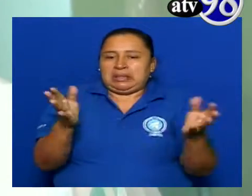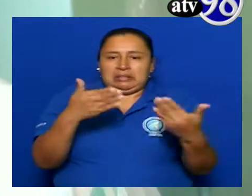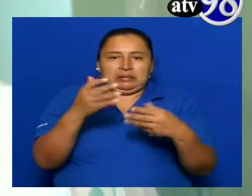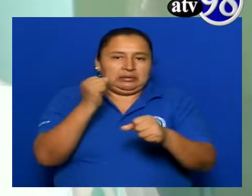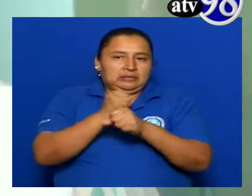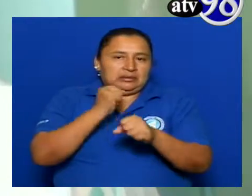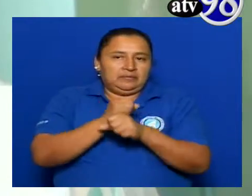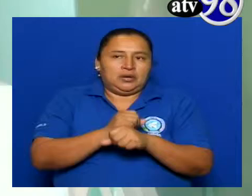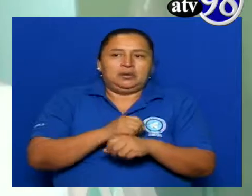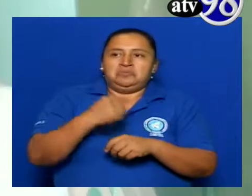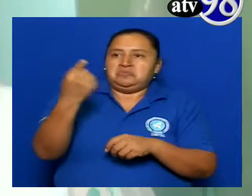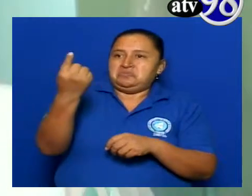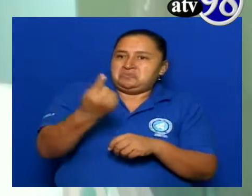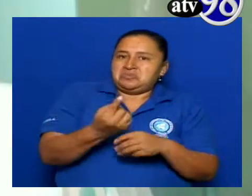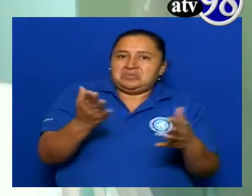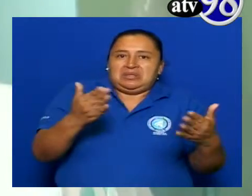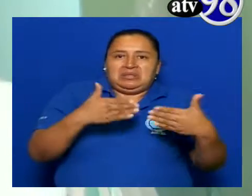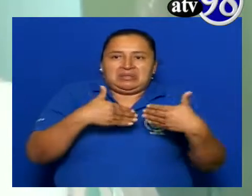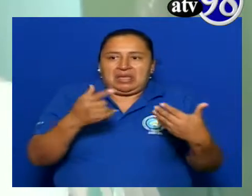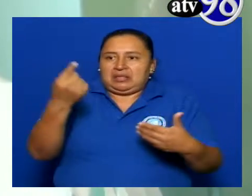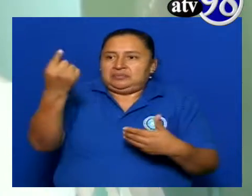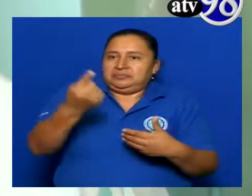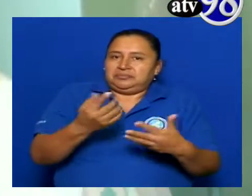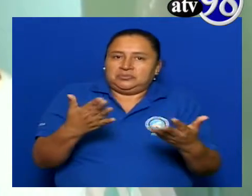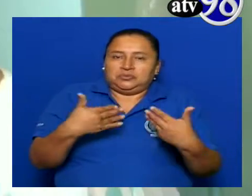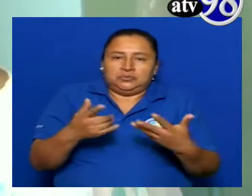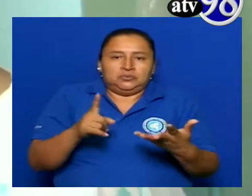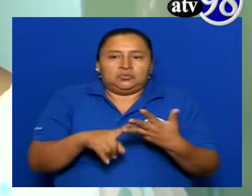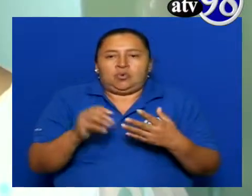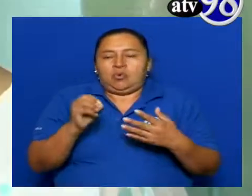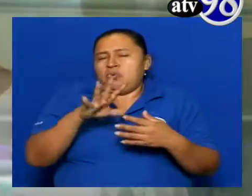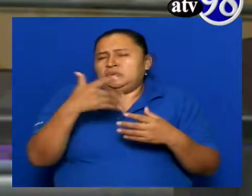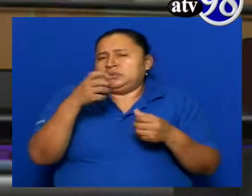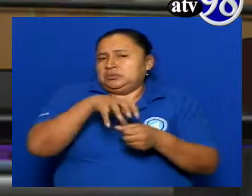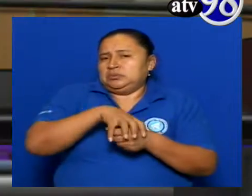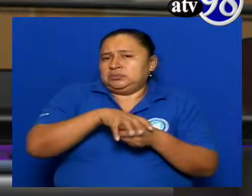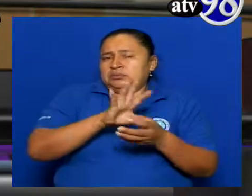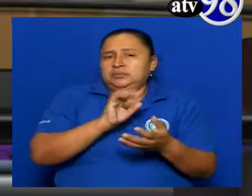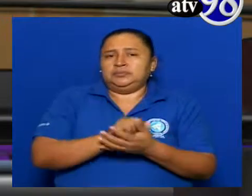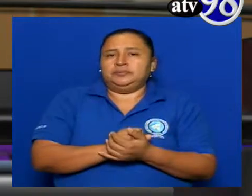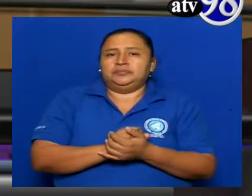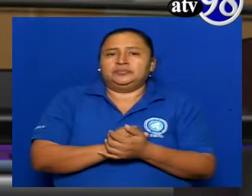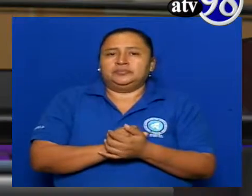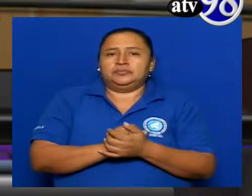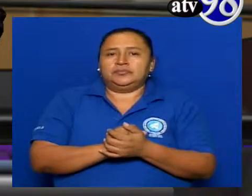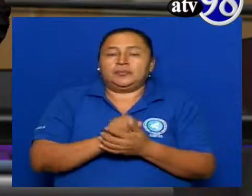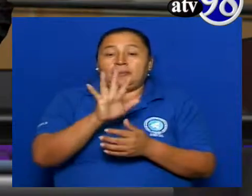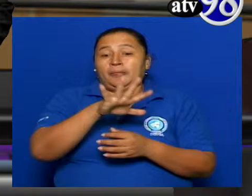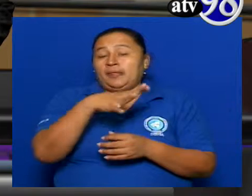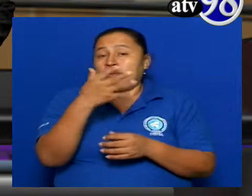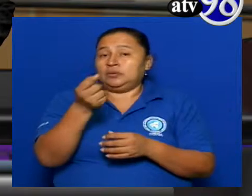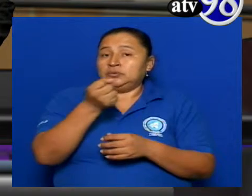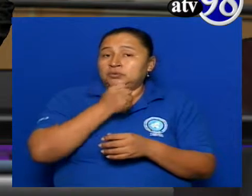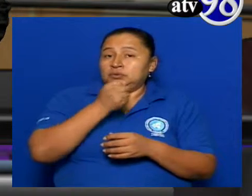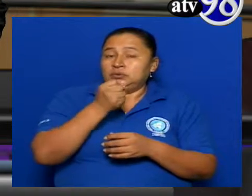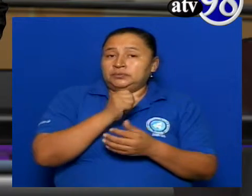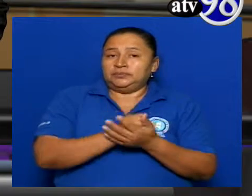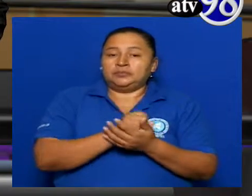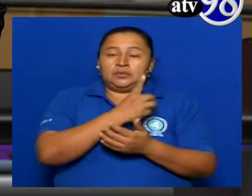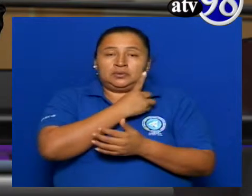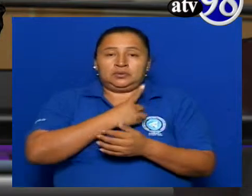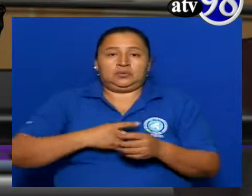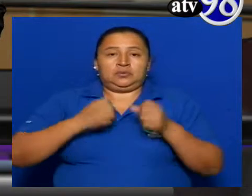de ausentismo o de cualquier otra situación que se presente. En otras noticias, el diputado